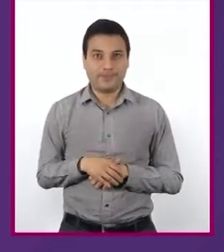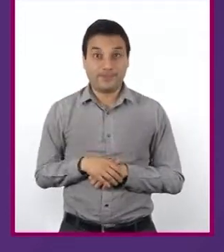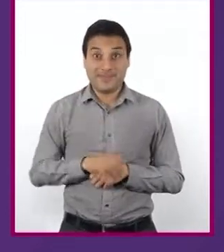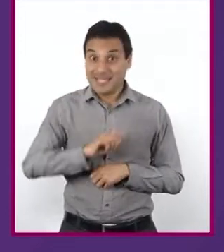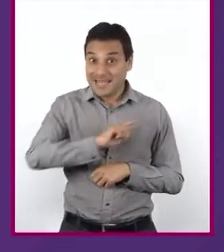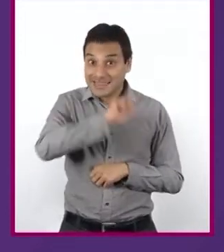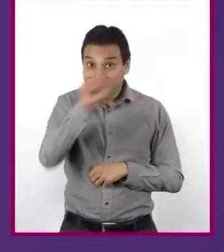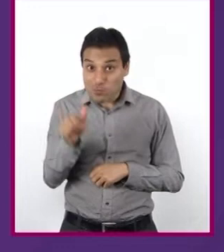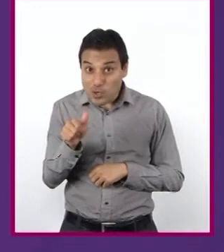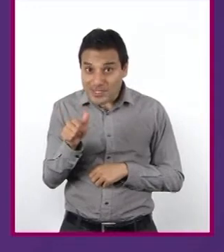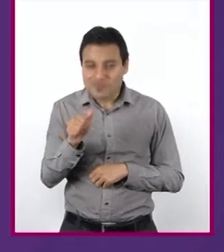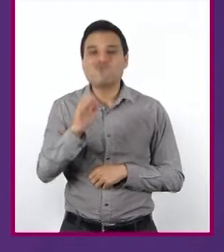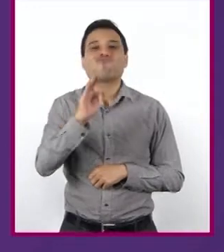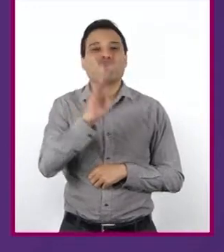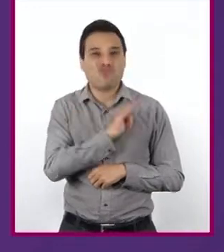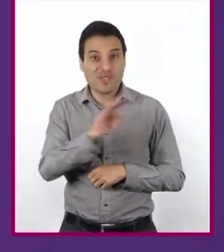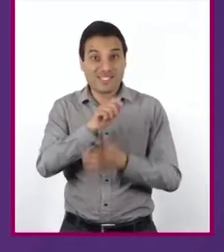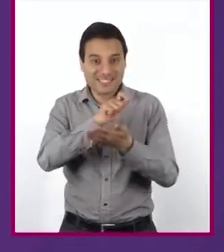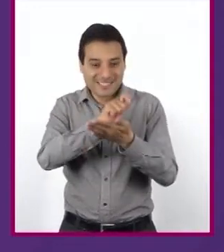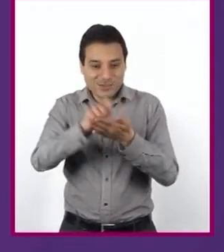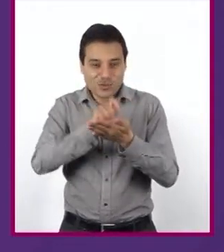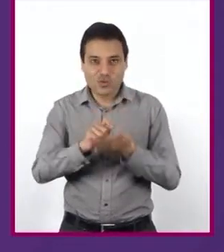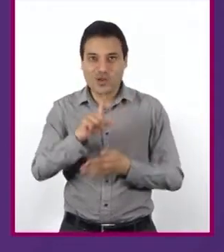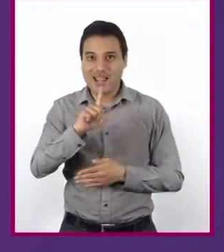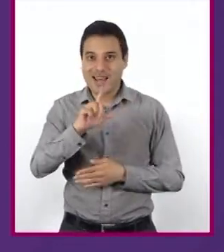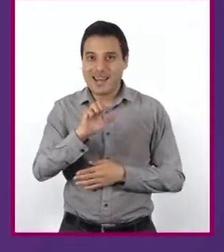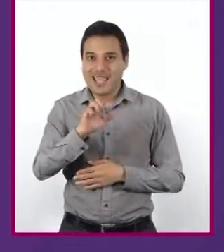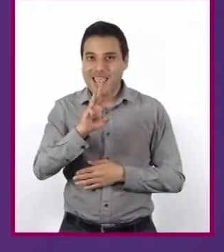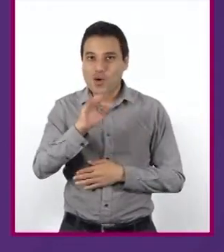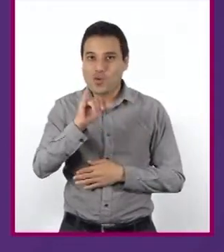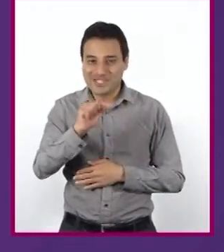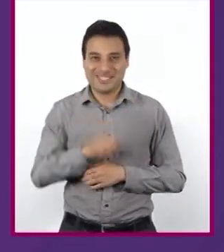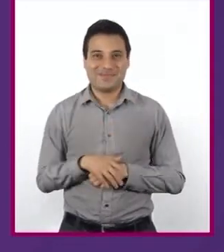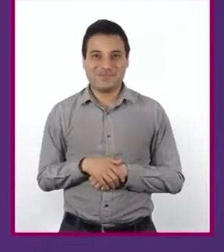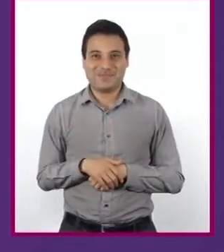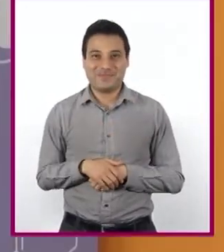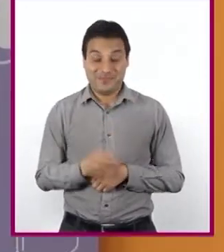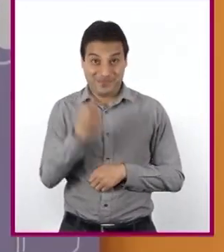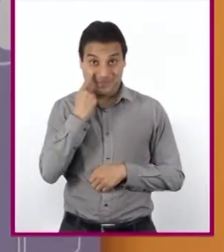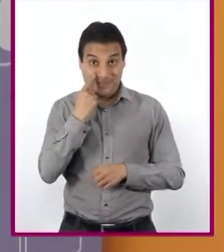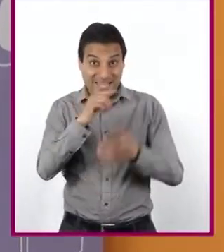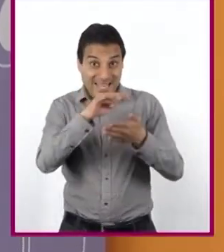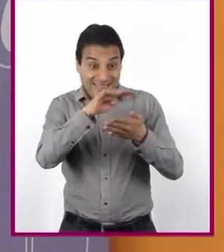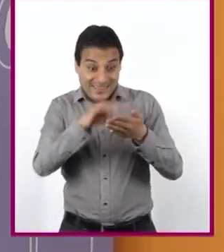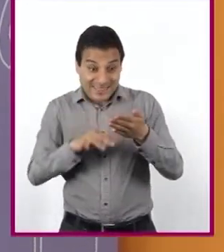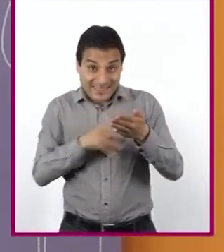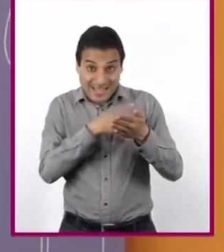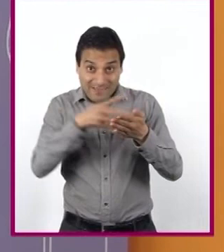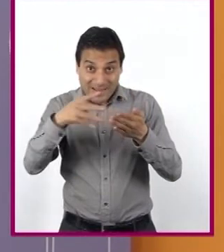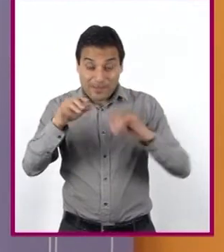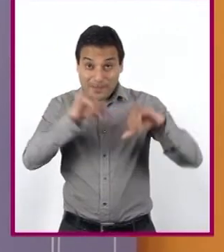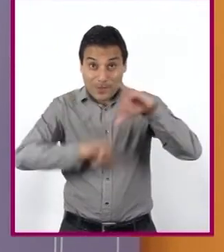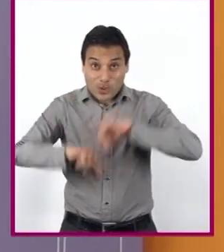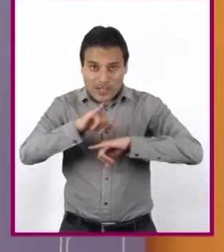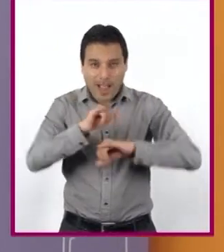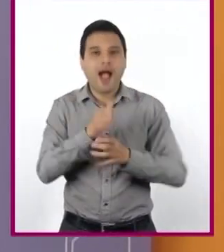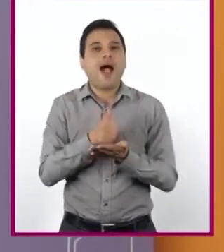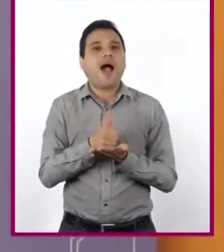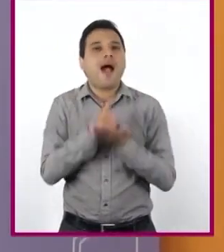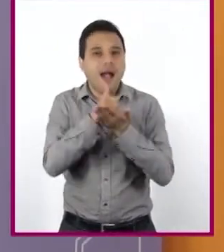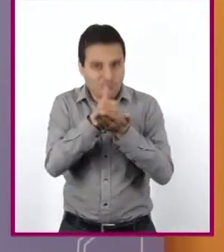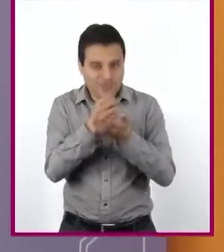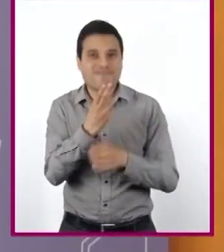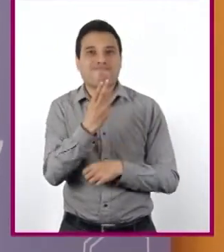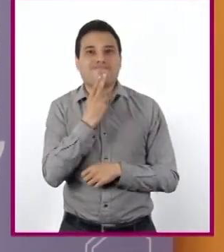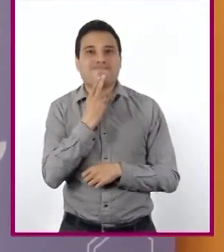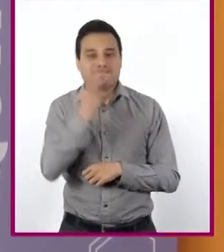fácil realizar la estructura de Lewis. La tabla periódica será de gran utilidad para esta